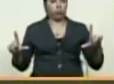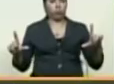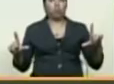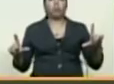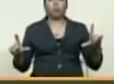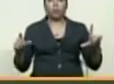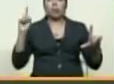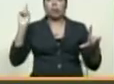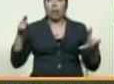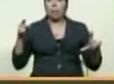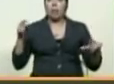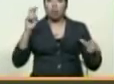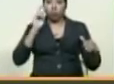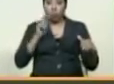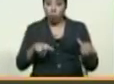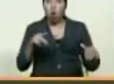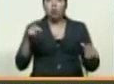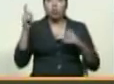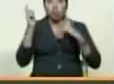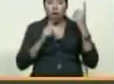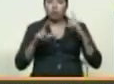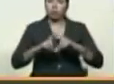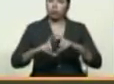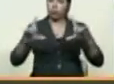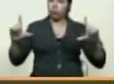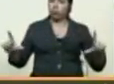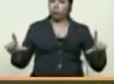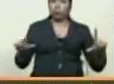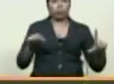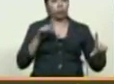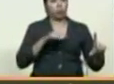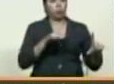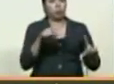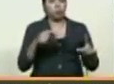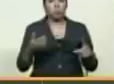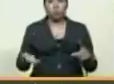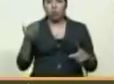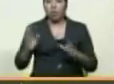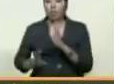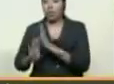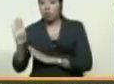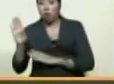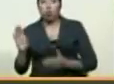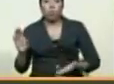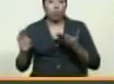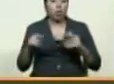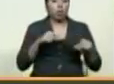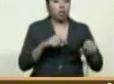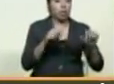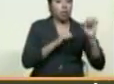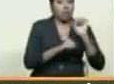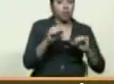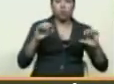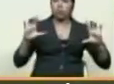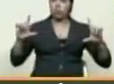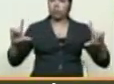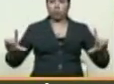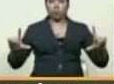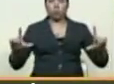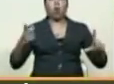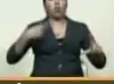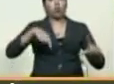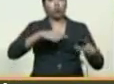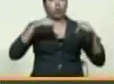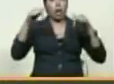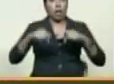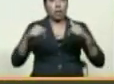y de defensa, desde ambas visiones. Así pues que desde aquí, desde el sur del Orinoco, le